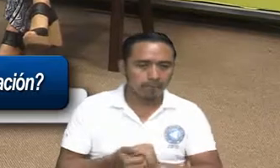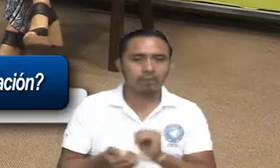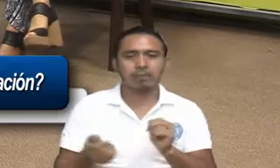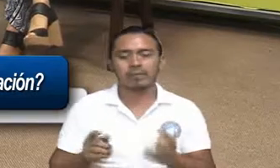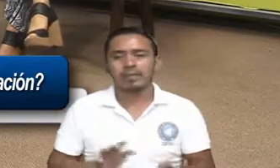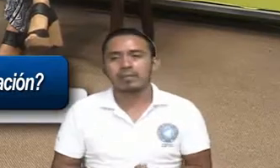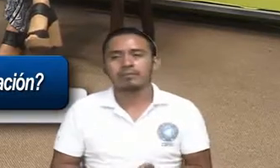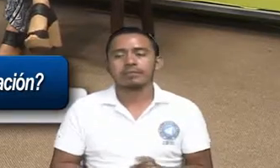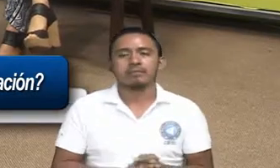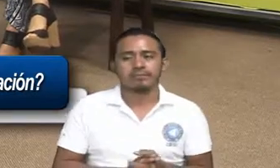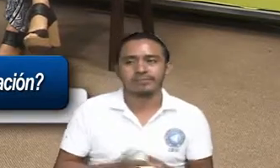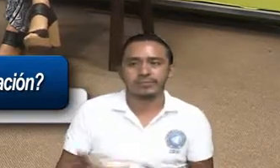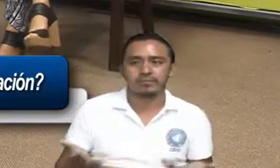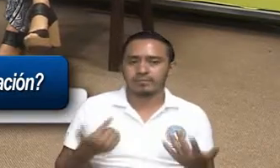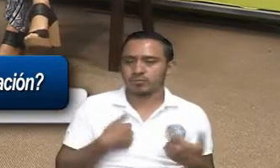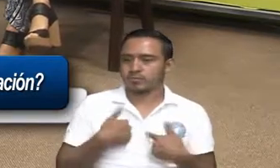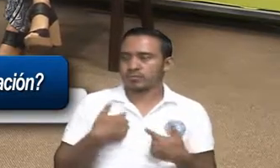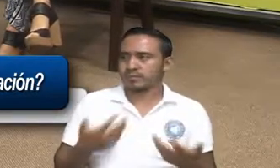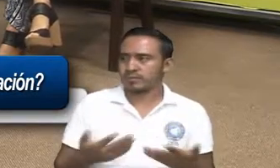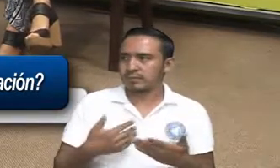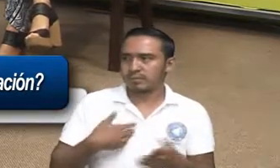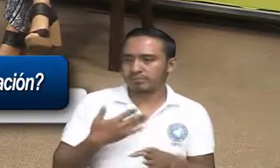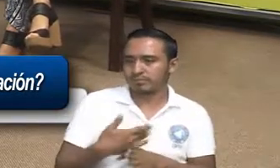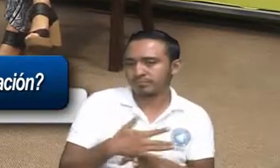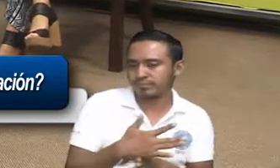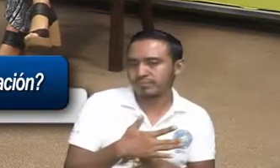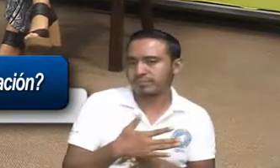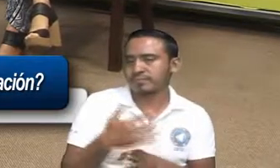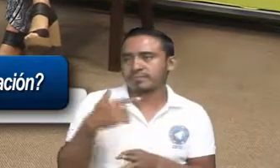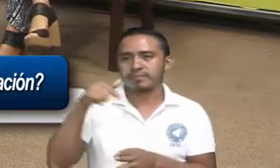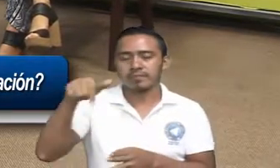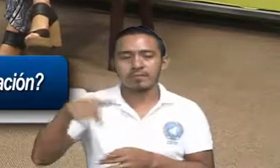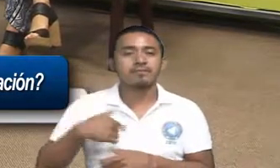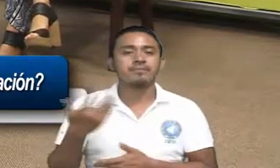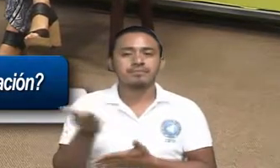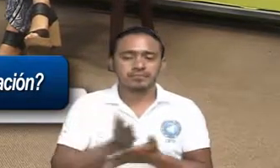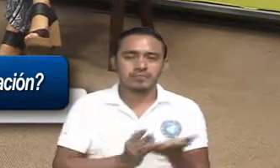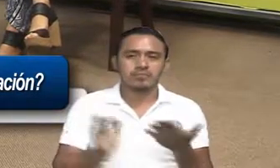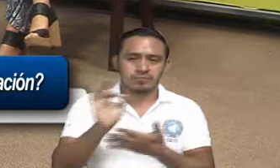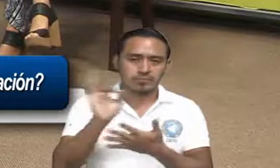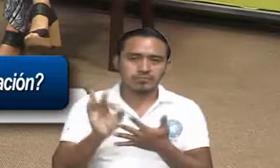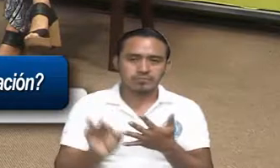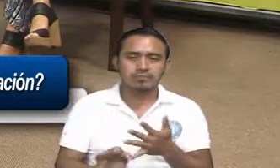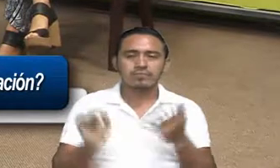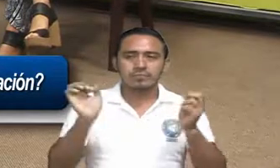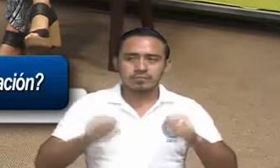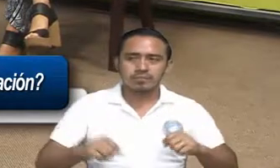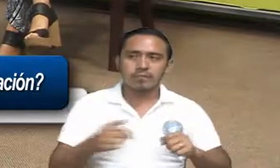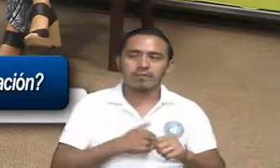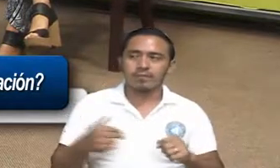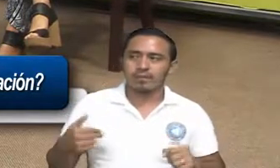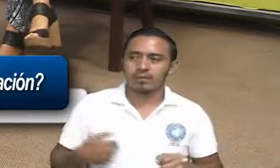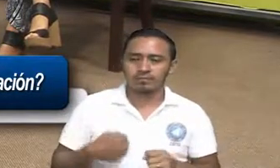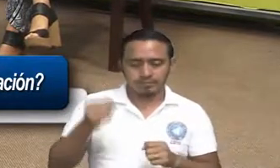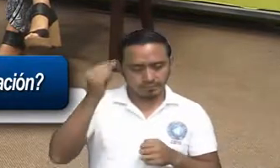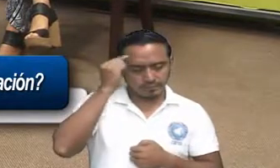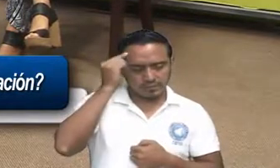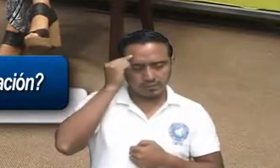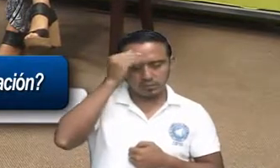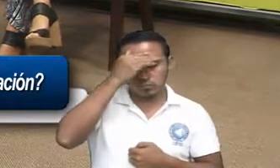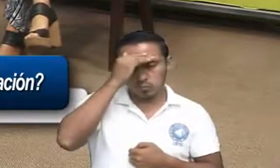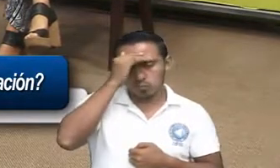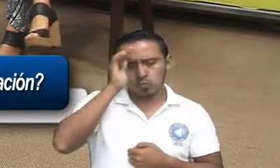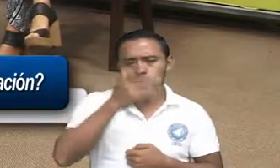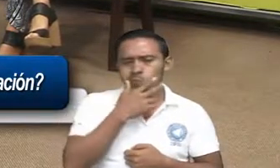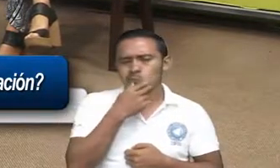yo, ¿qué pasó conmigo? ¿Me está dejando a un lado? Entonces, de alguna manera, algunos comportamientos pueden hacer imaginar a la persona que